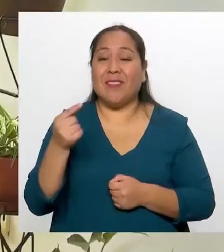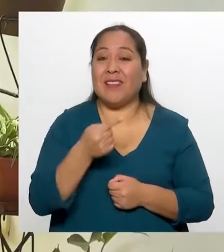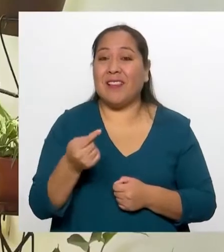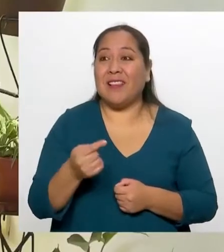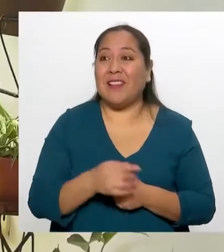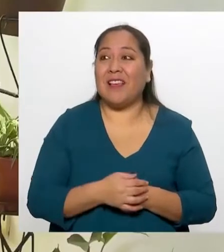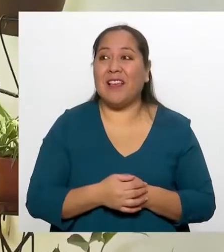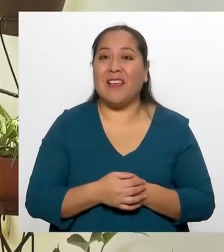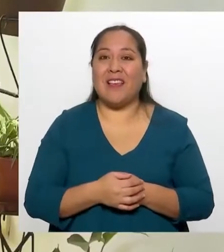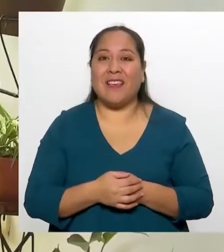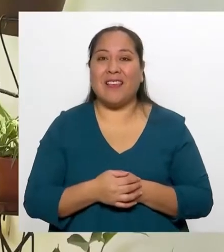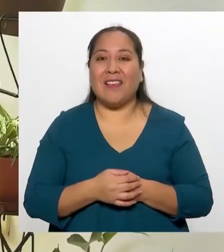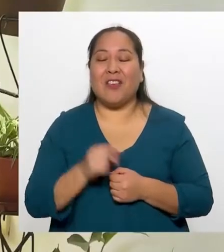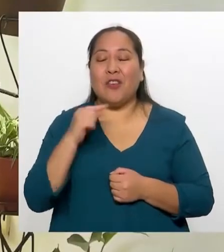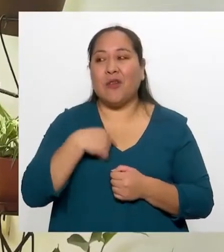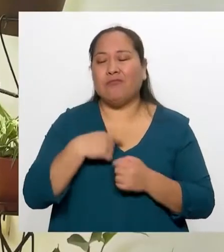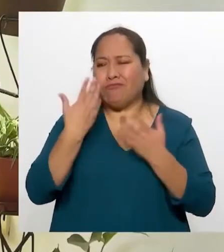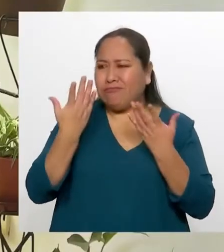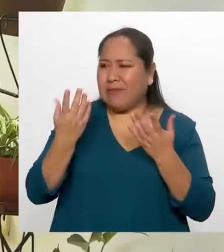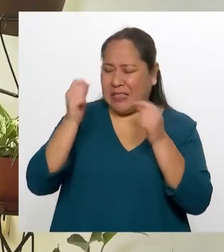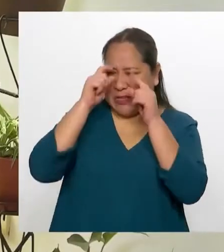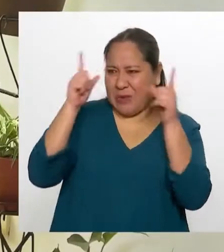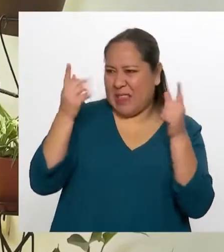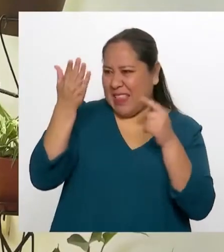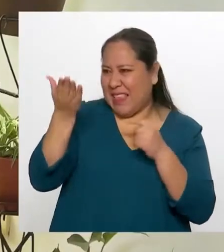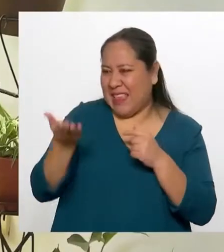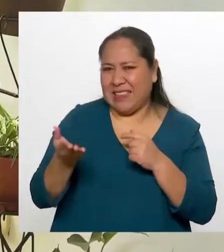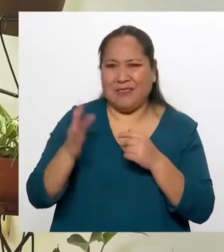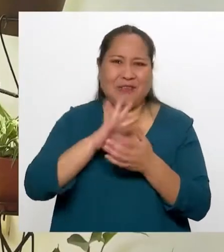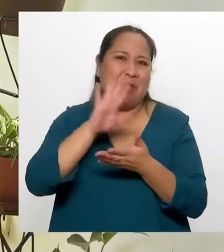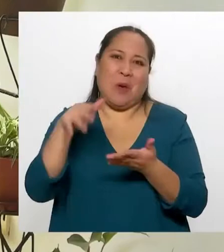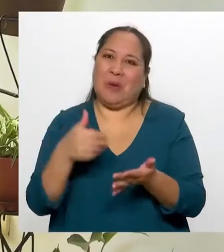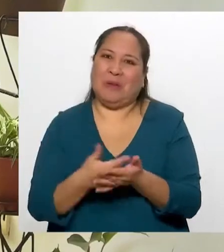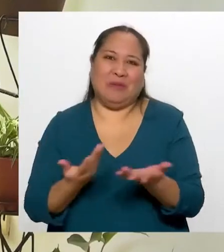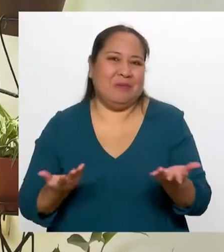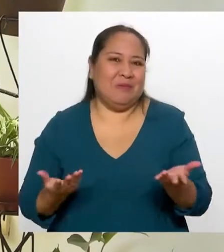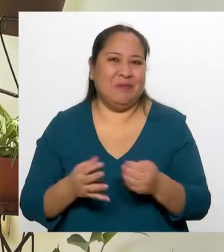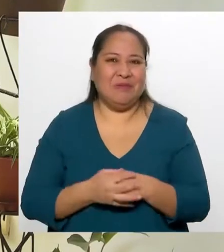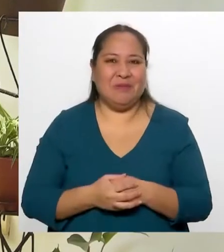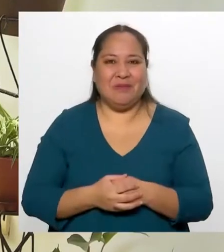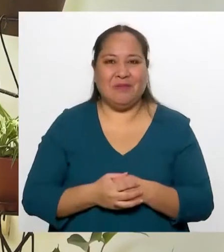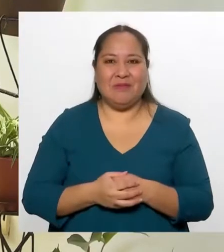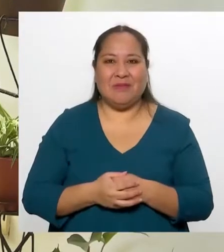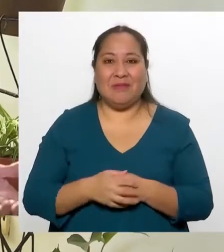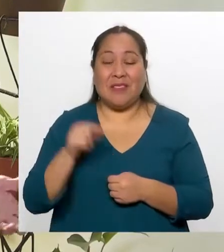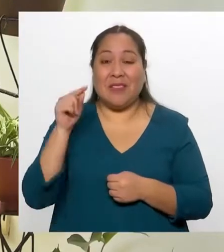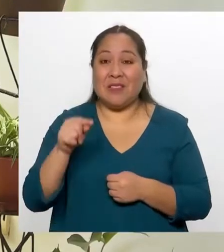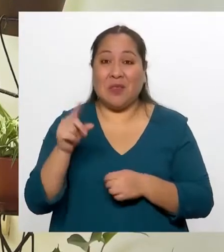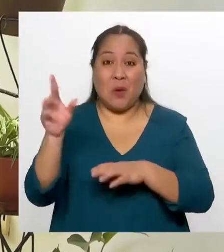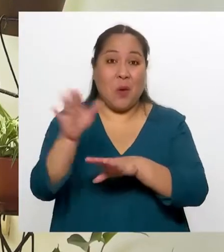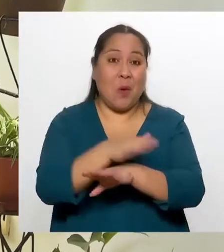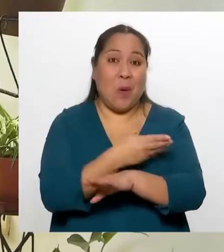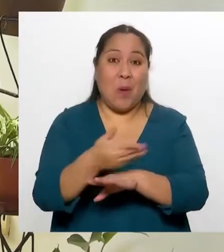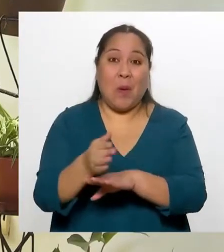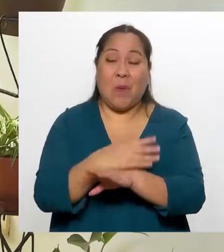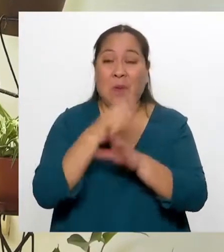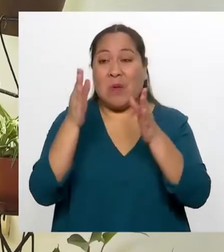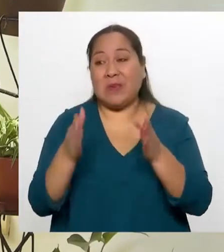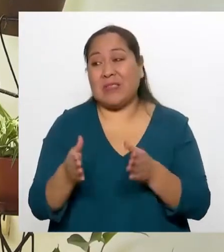Lo que más admiro de él es todo. Porque tenemos a un